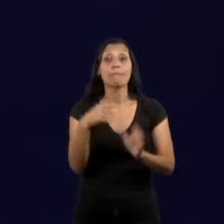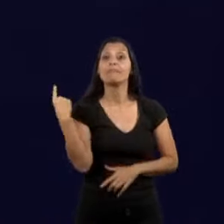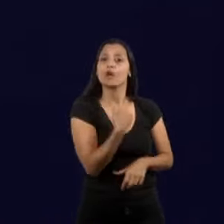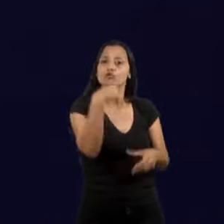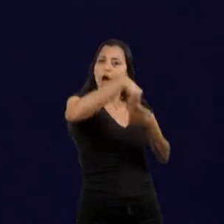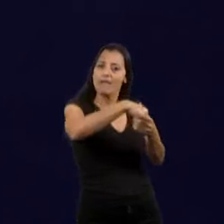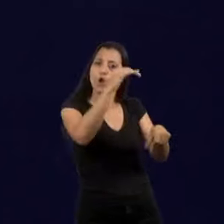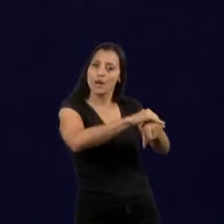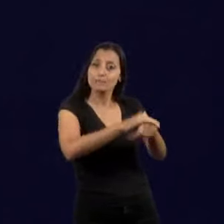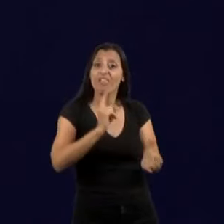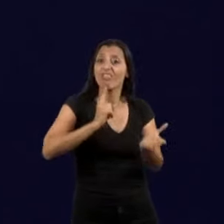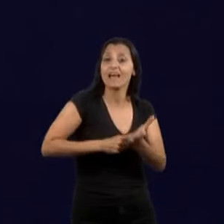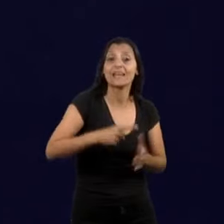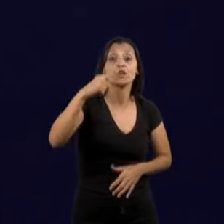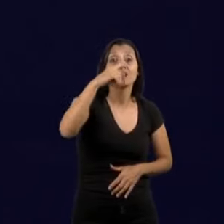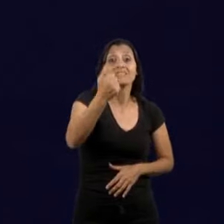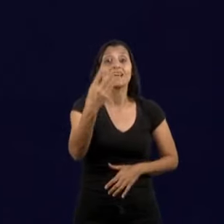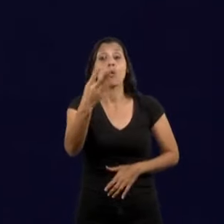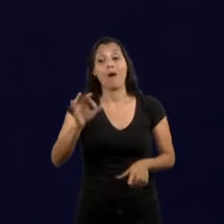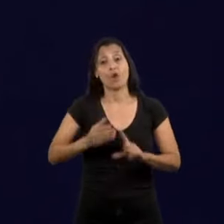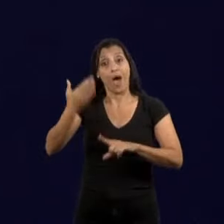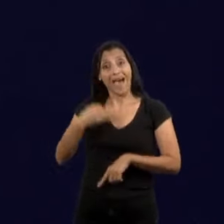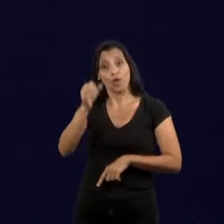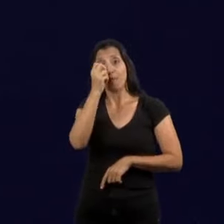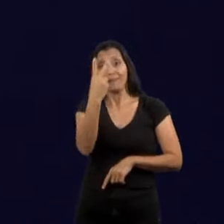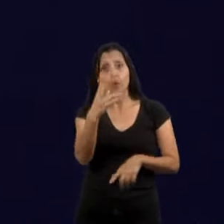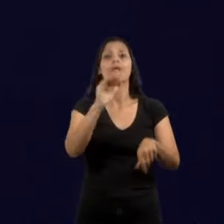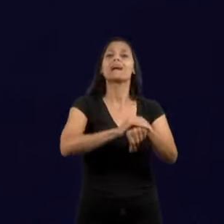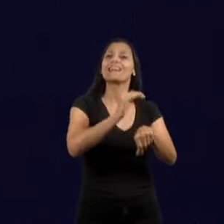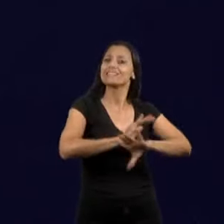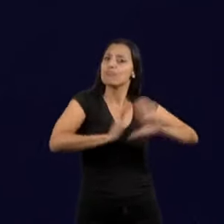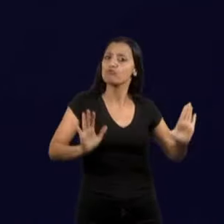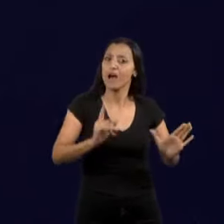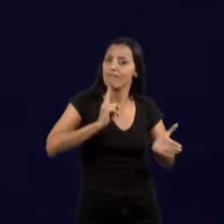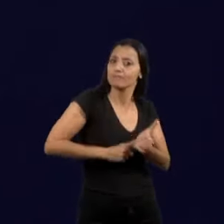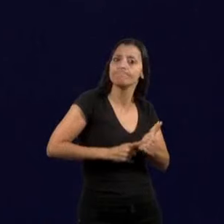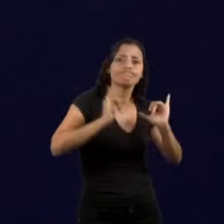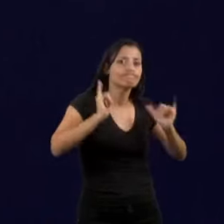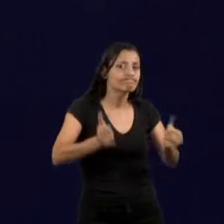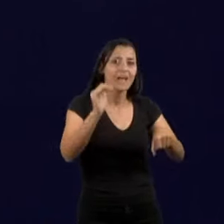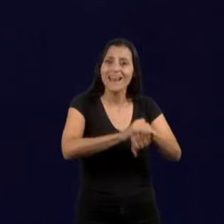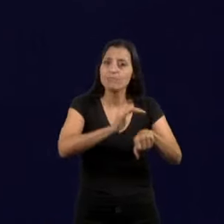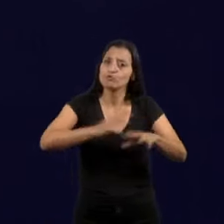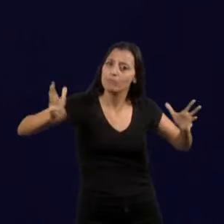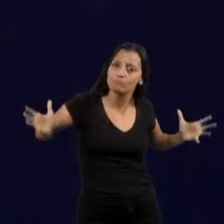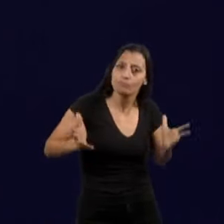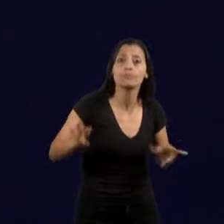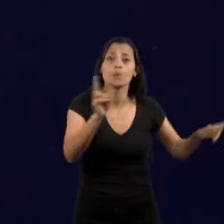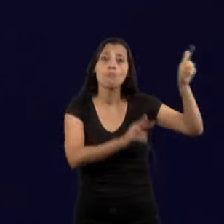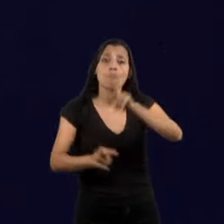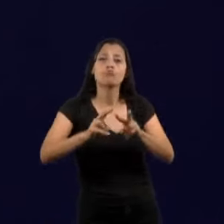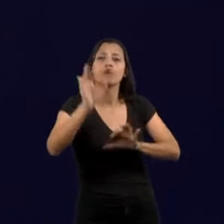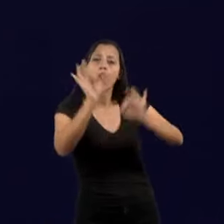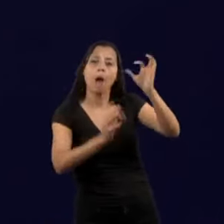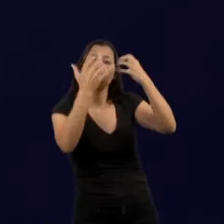empresa ferroviaria, Belgrano Cargas, que según lo que habían anunciado, no iban a aceptar preguntas,